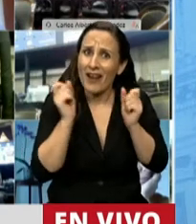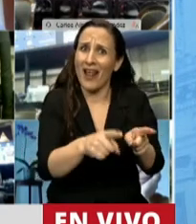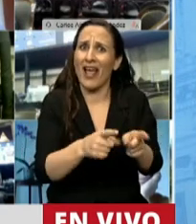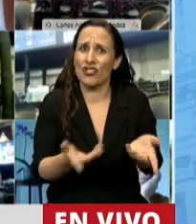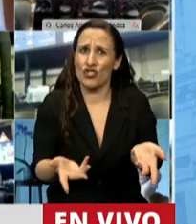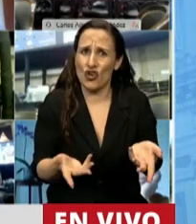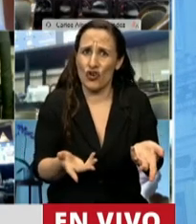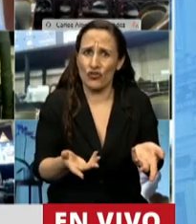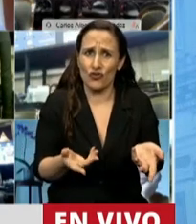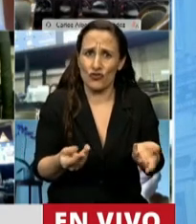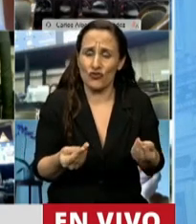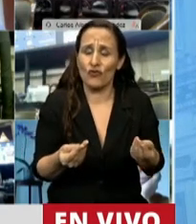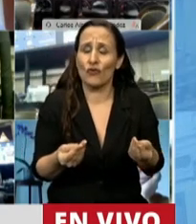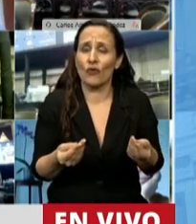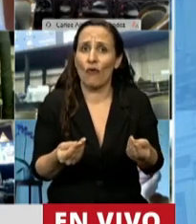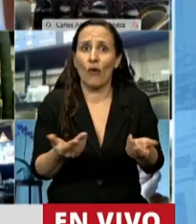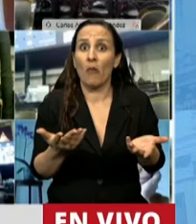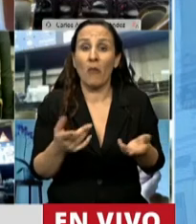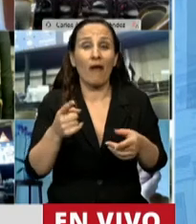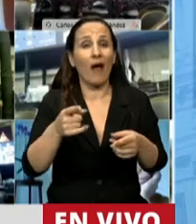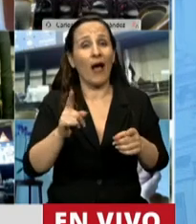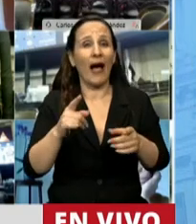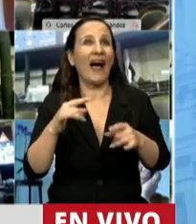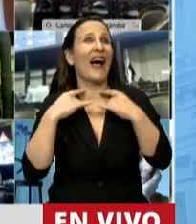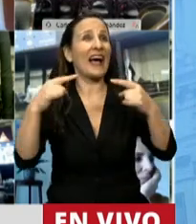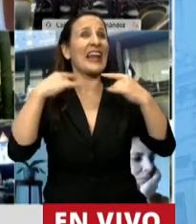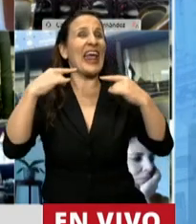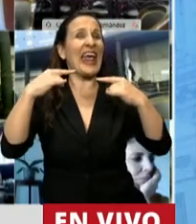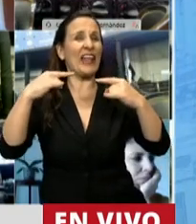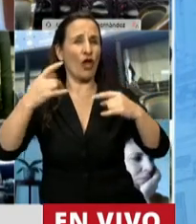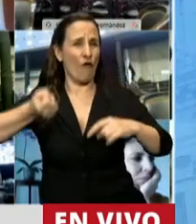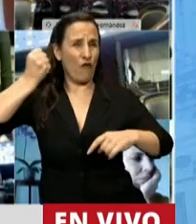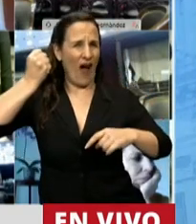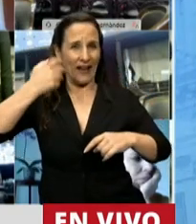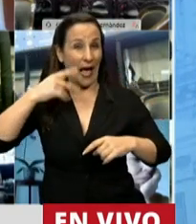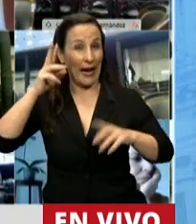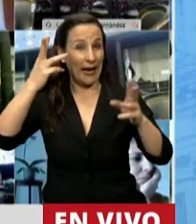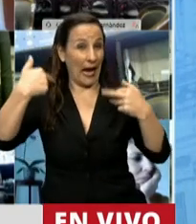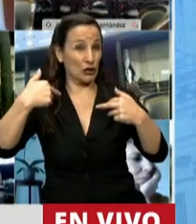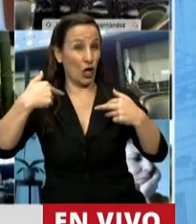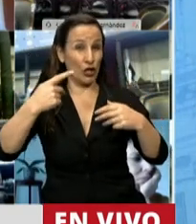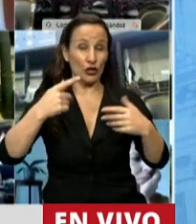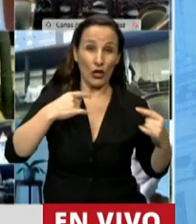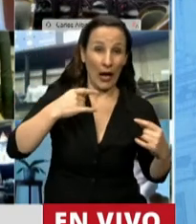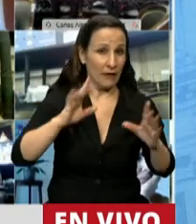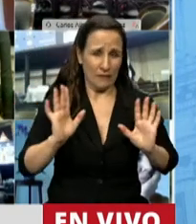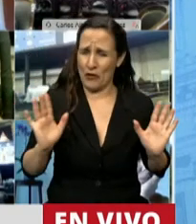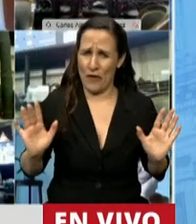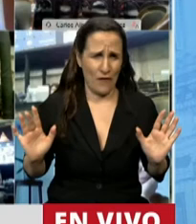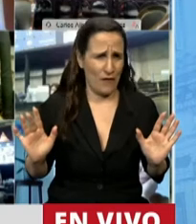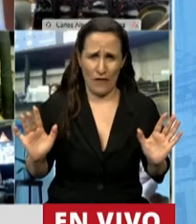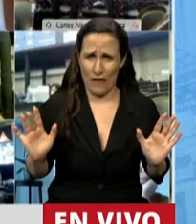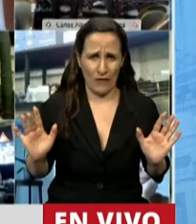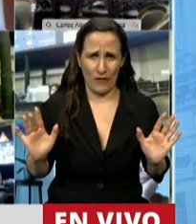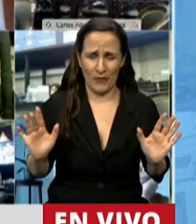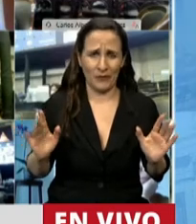no necesariamente el que grita más fuerte tiene la razón, y entendiendo también que si hacemos uso